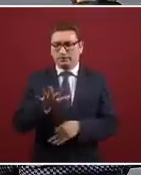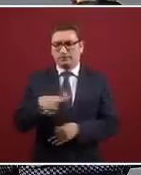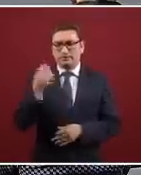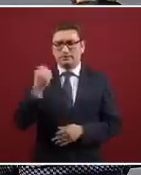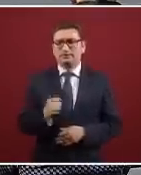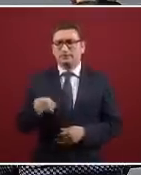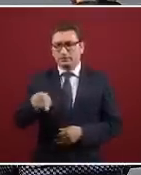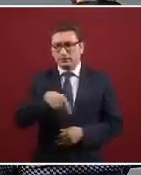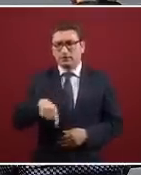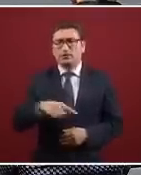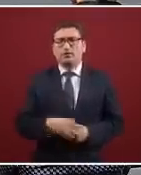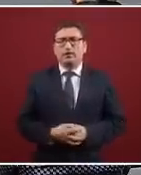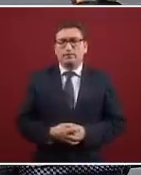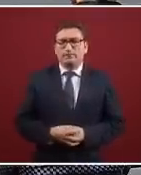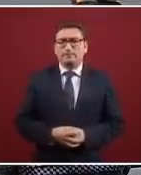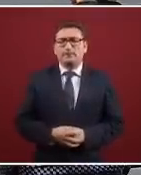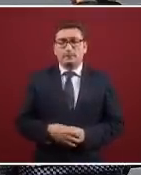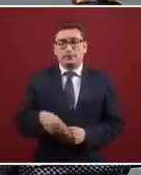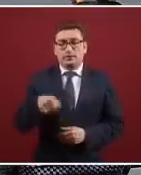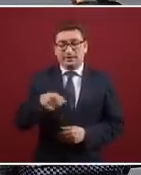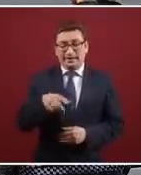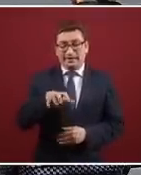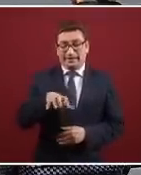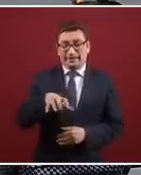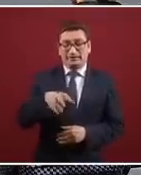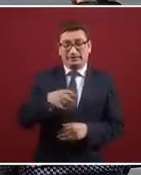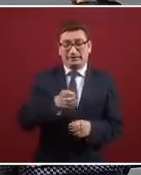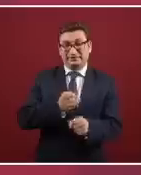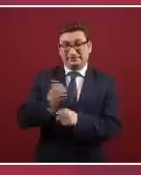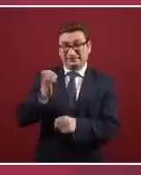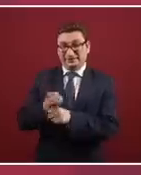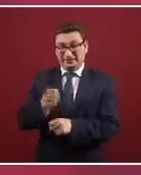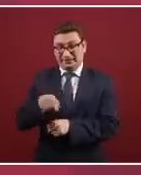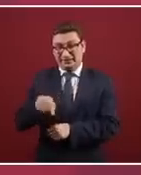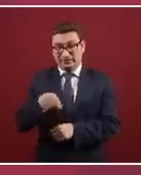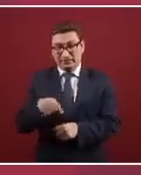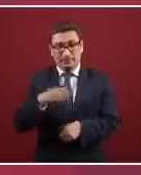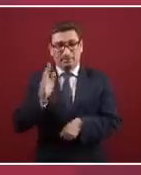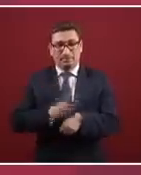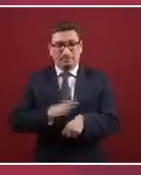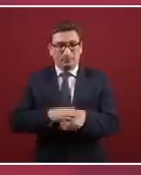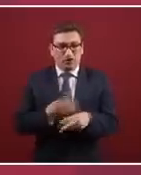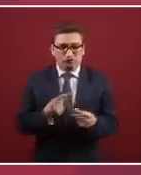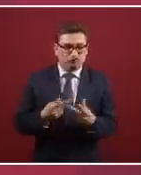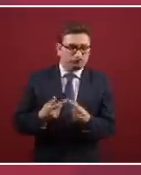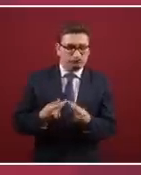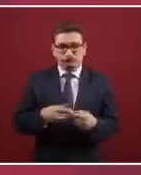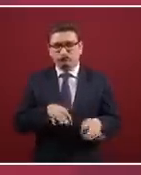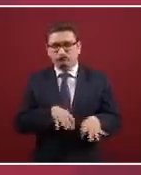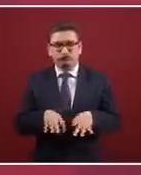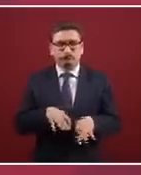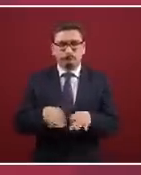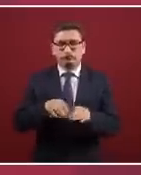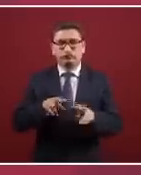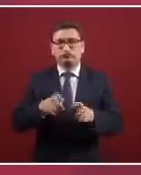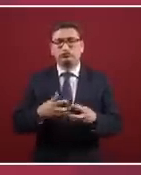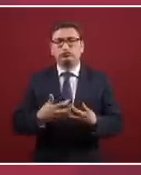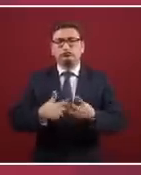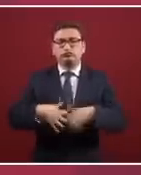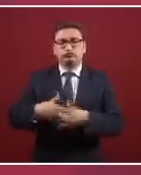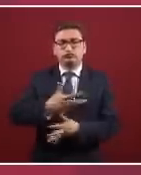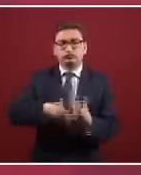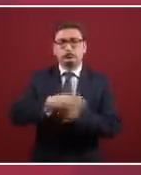Sinaloa es el estado que más produce alimentos para